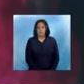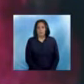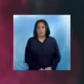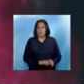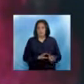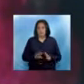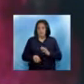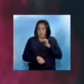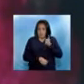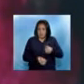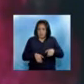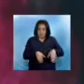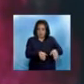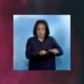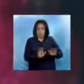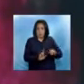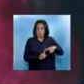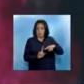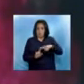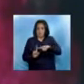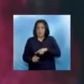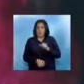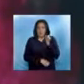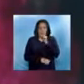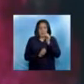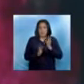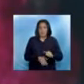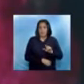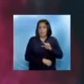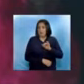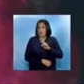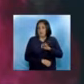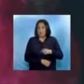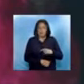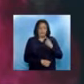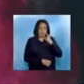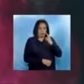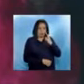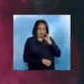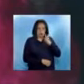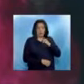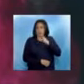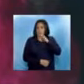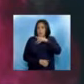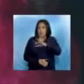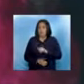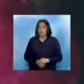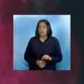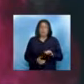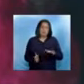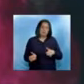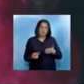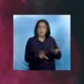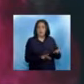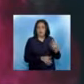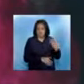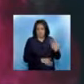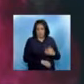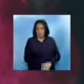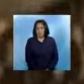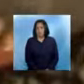Y mañana será sepultada la cantante Gaby Ceballos, más conocida como la Dama del Bolero. Ella lamentablemente falleció en las últimas